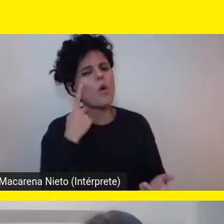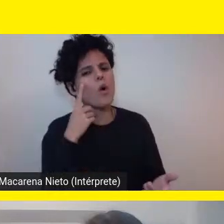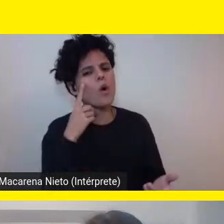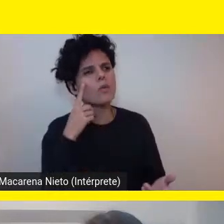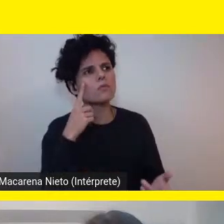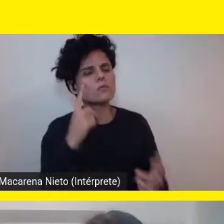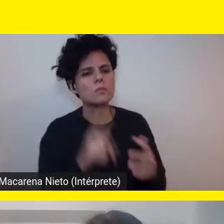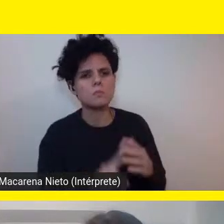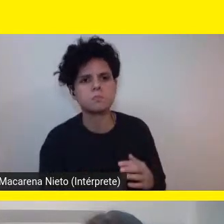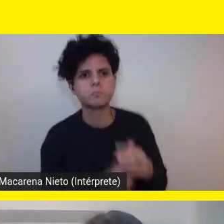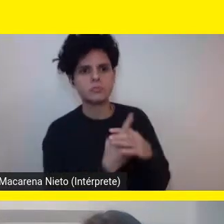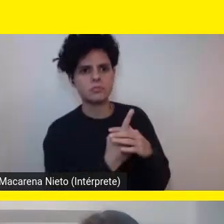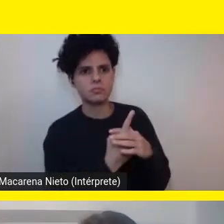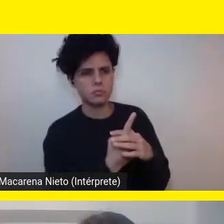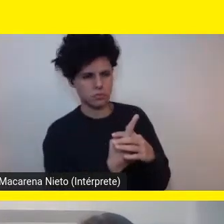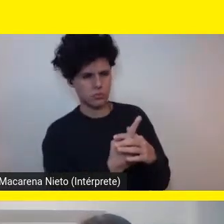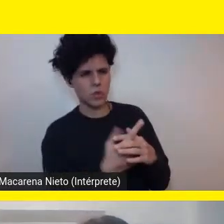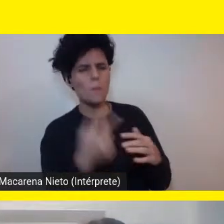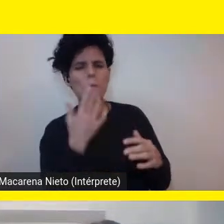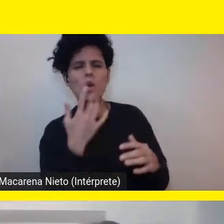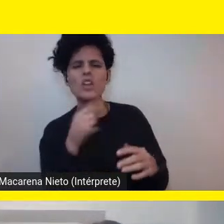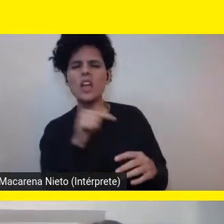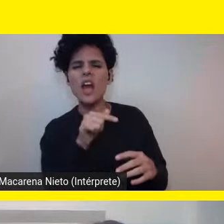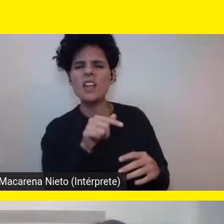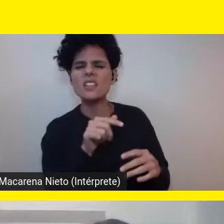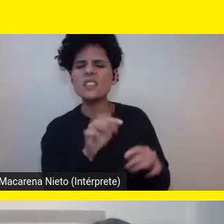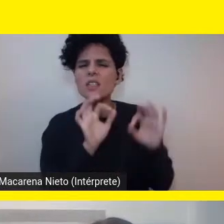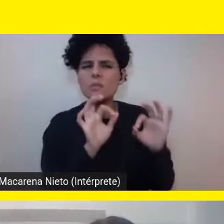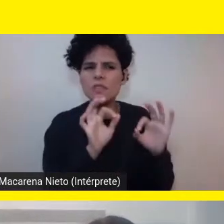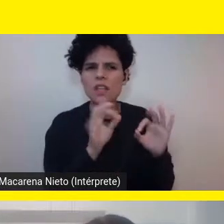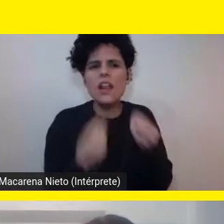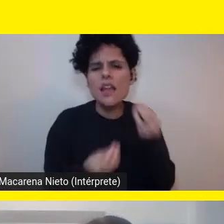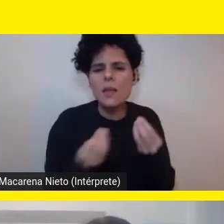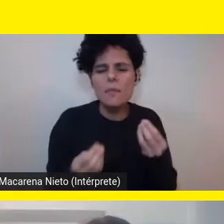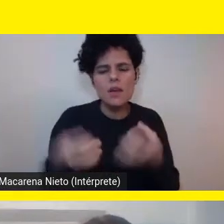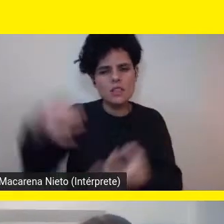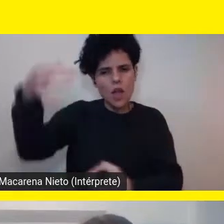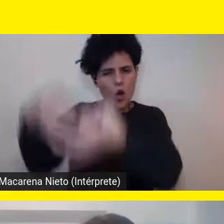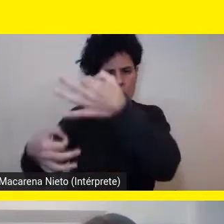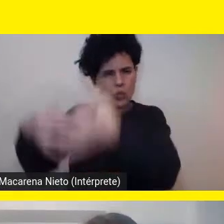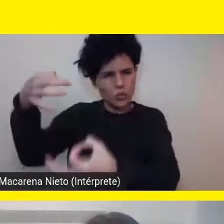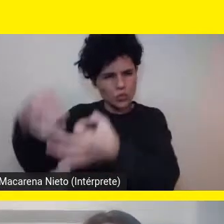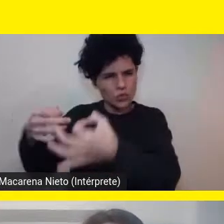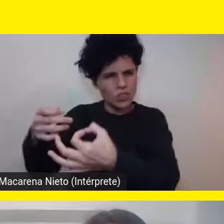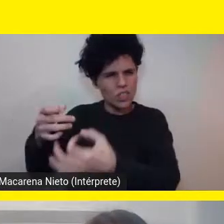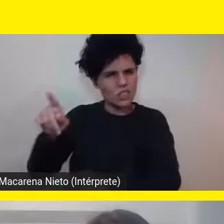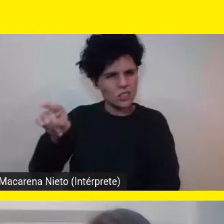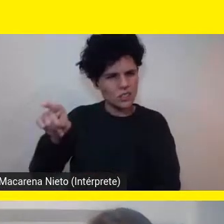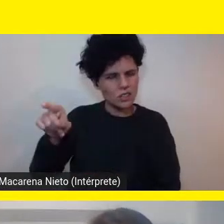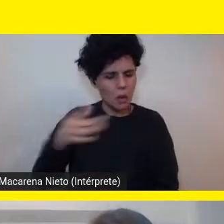quedado fuera de los tribunales de justicia y también de la